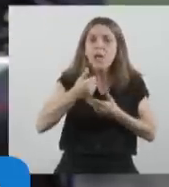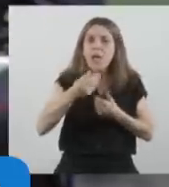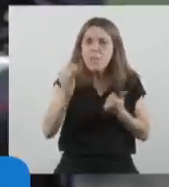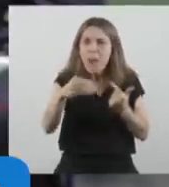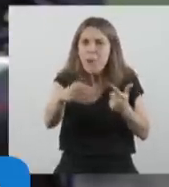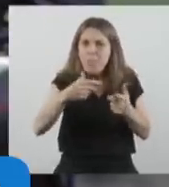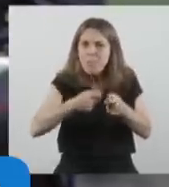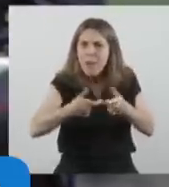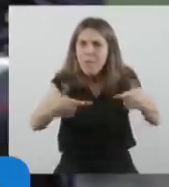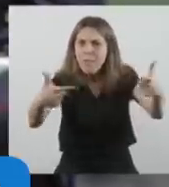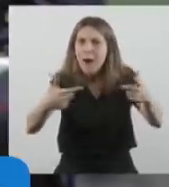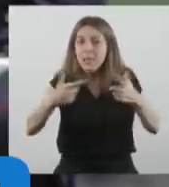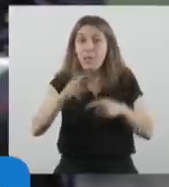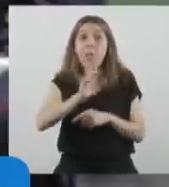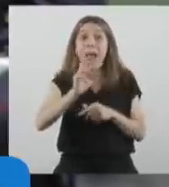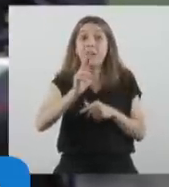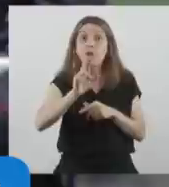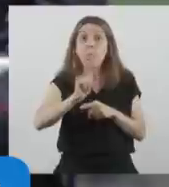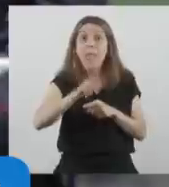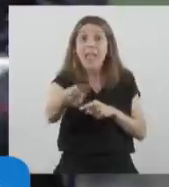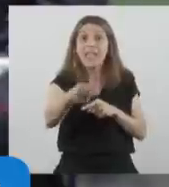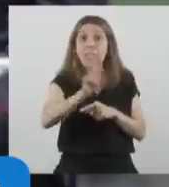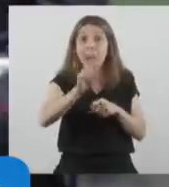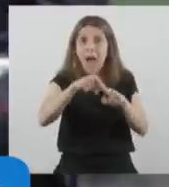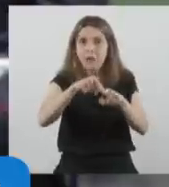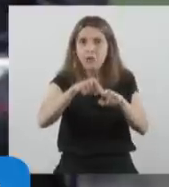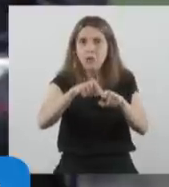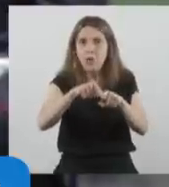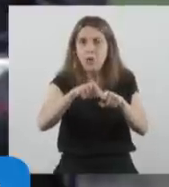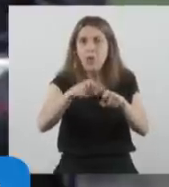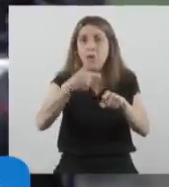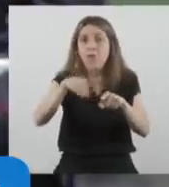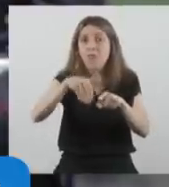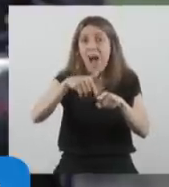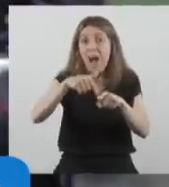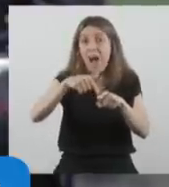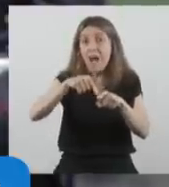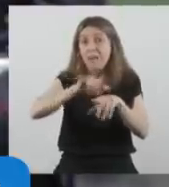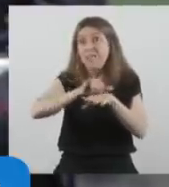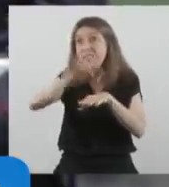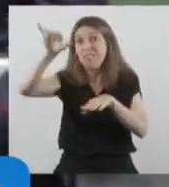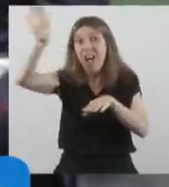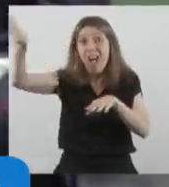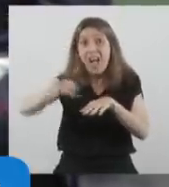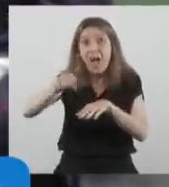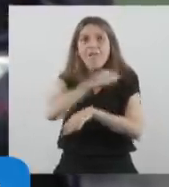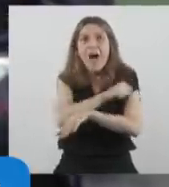en cuanto comience marzo vacunas de astrazéneca